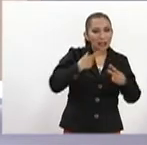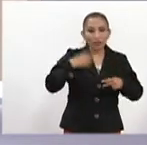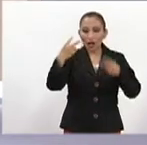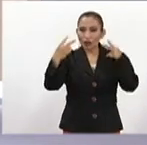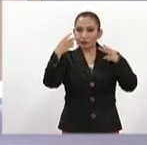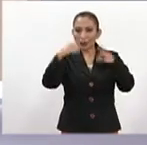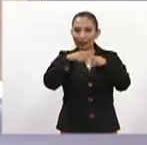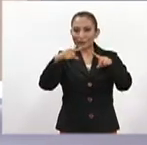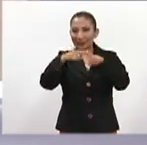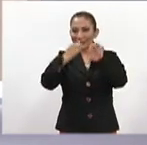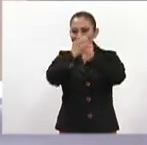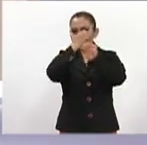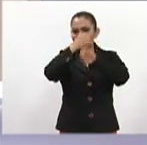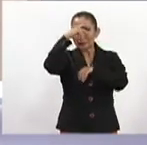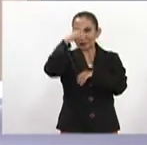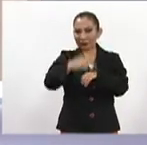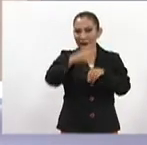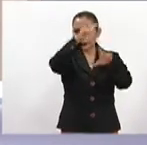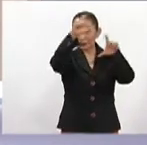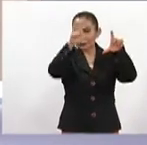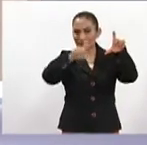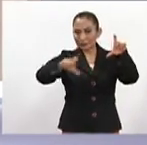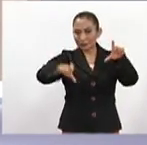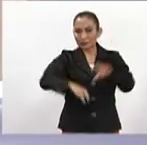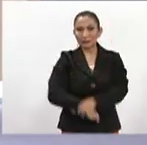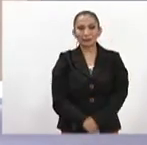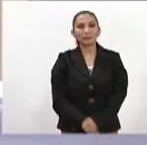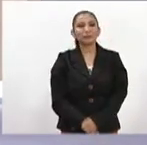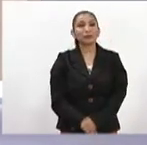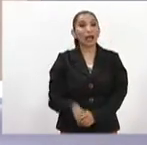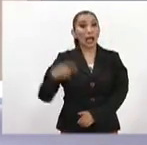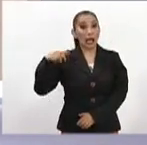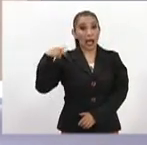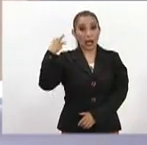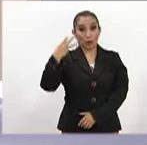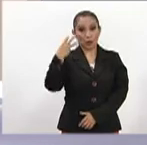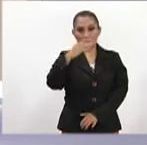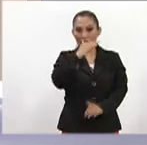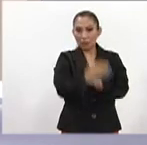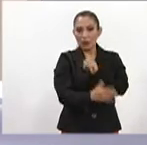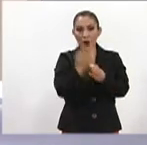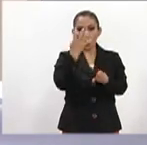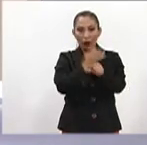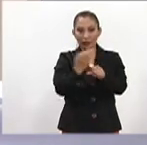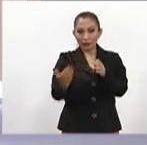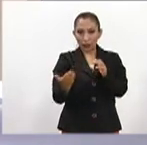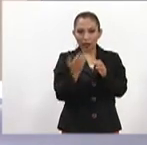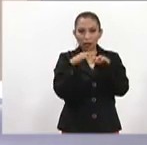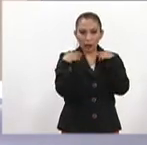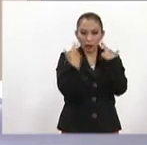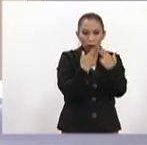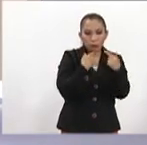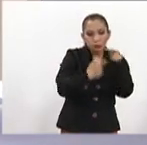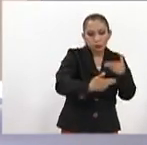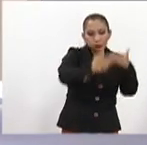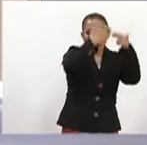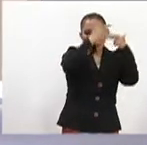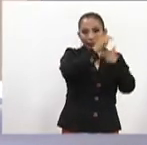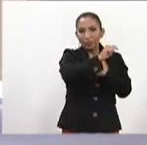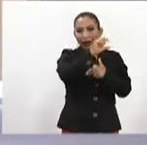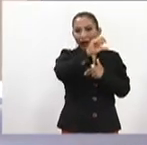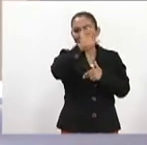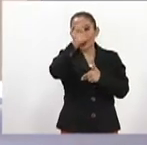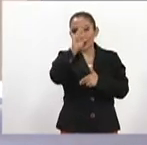nos están viendo en el interior de la República Mexicana. En Washington terminó la cuarta ronda de renegociaciones del